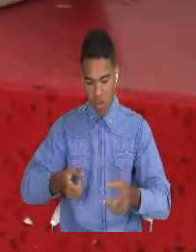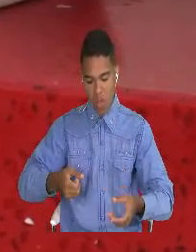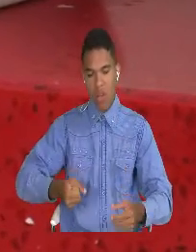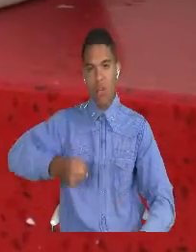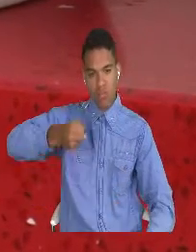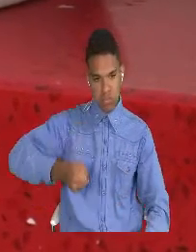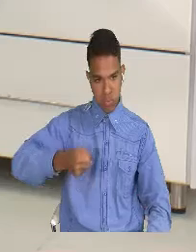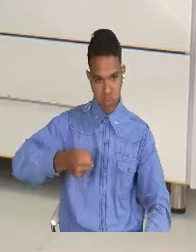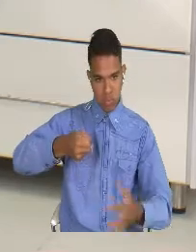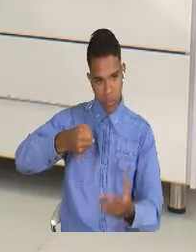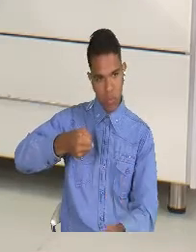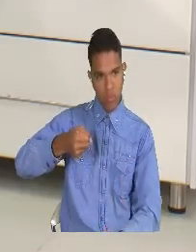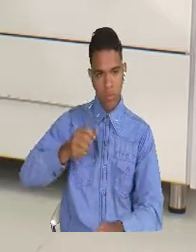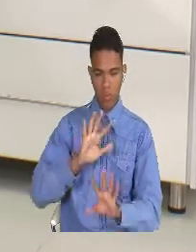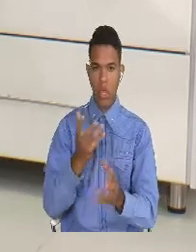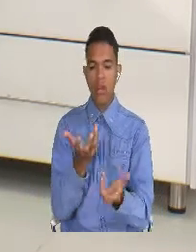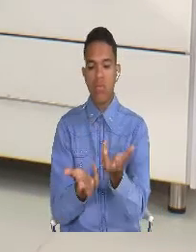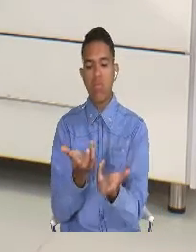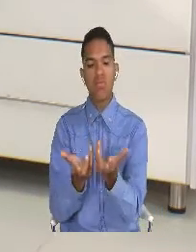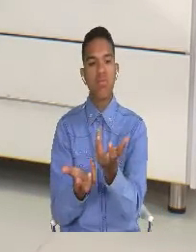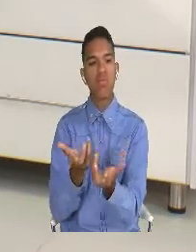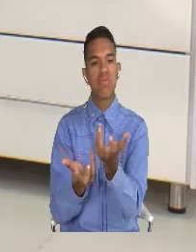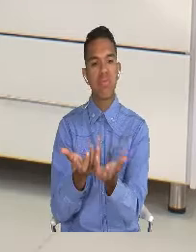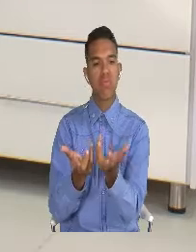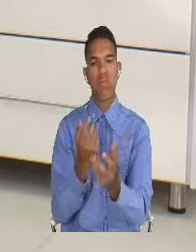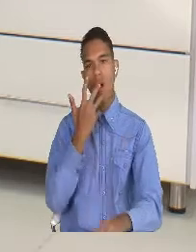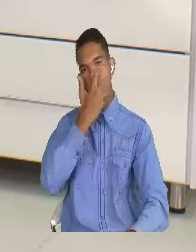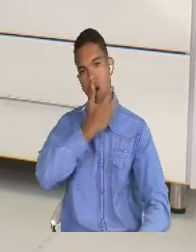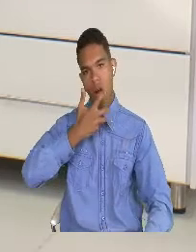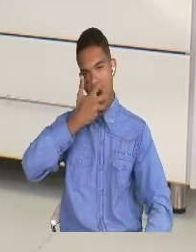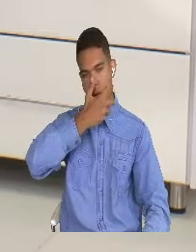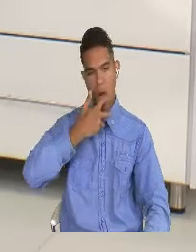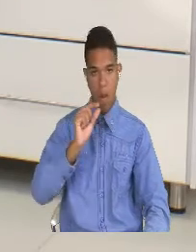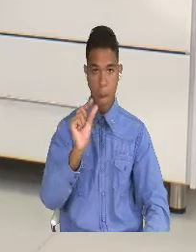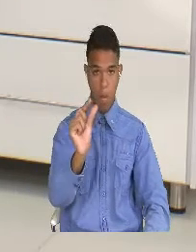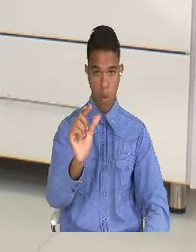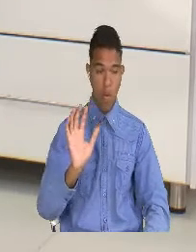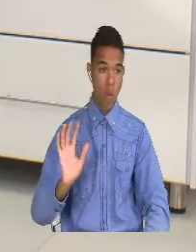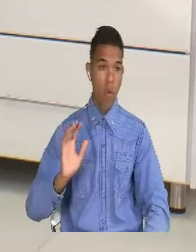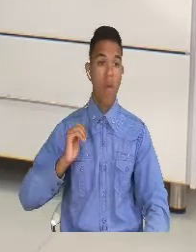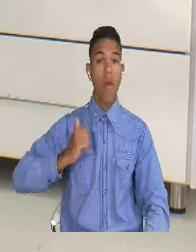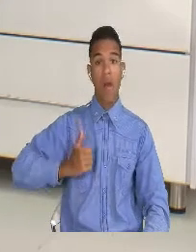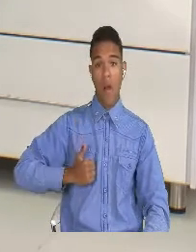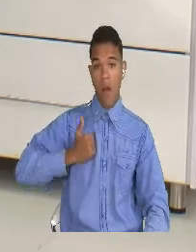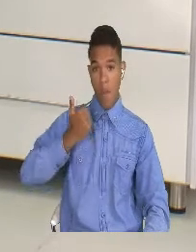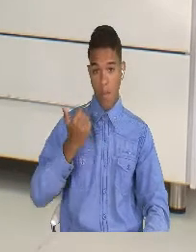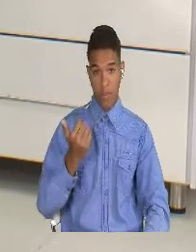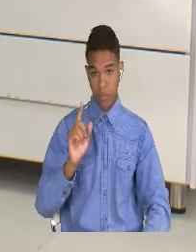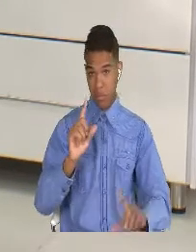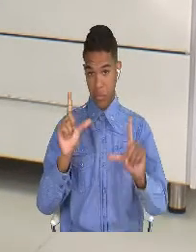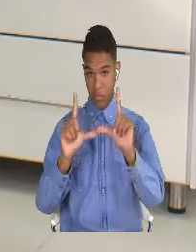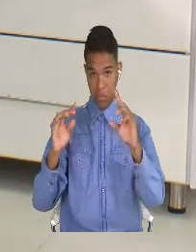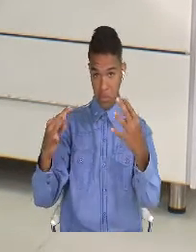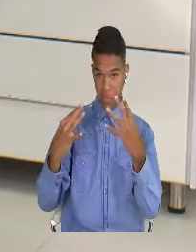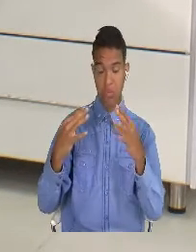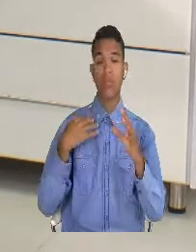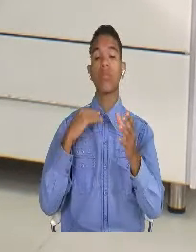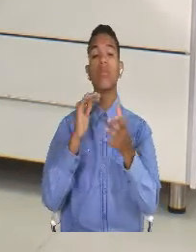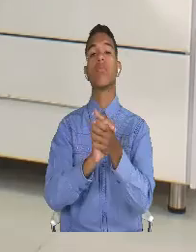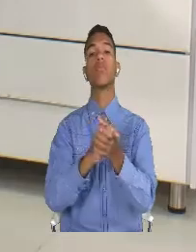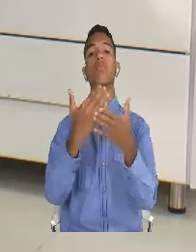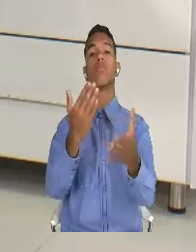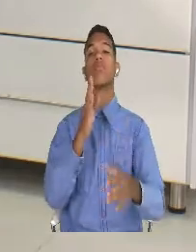poquitico calentando, ¿sí? Ahorita mismo, aprovechando ya que estamos al aire, quiero mandarle un grato saludo